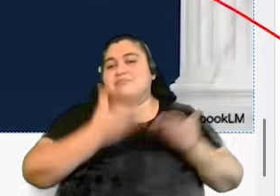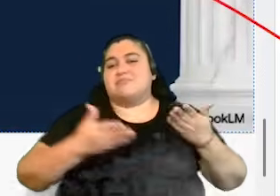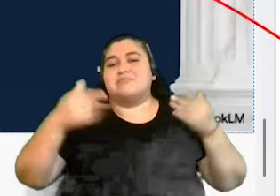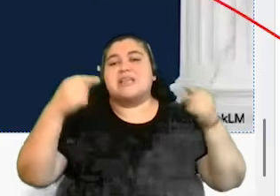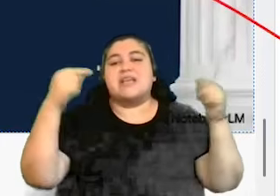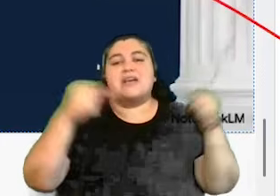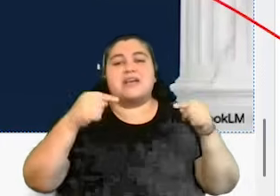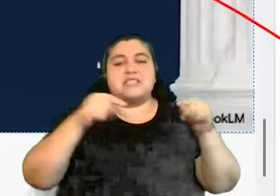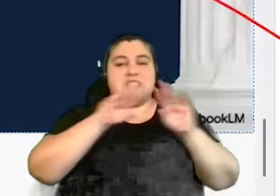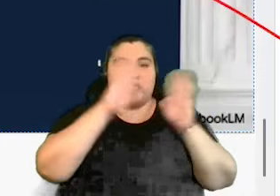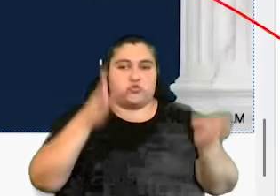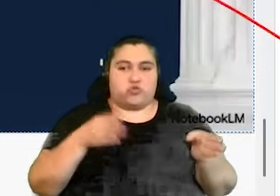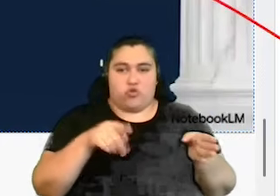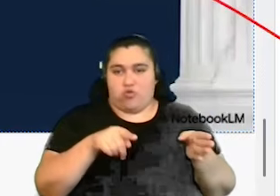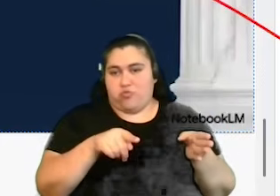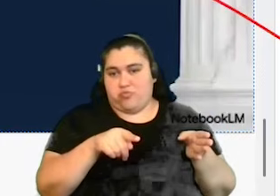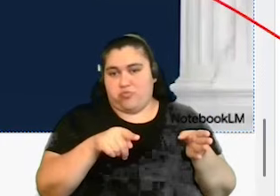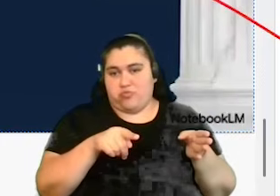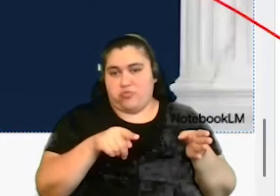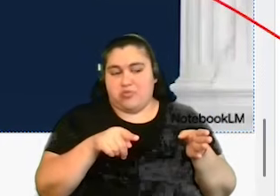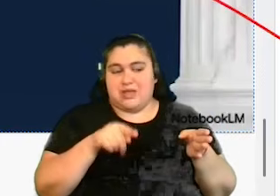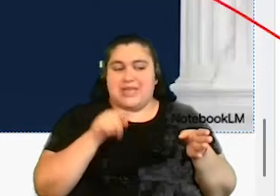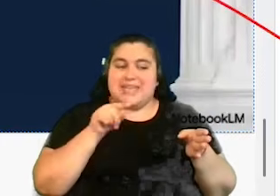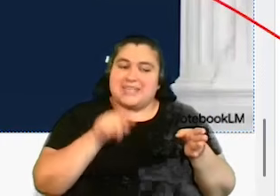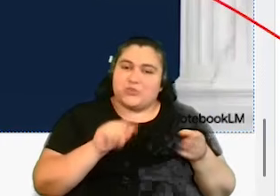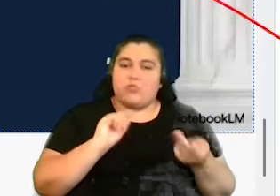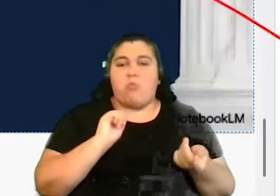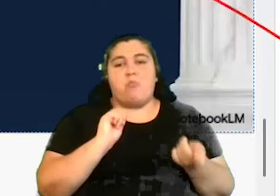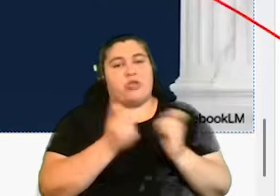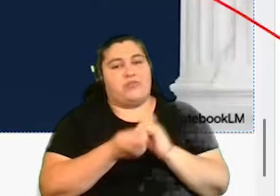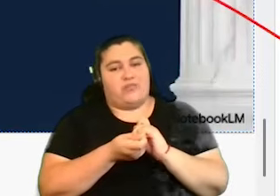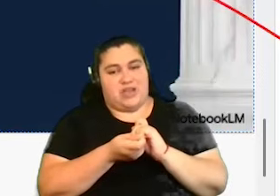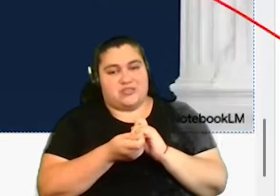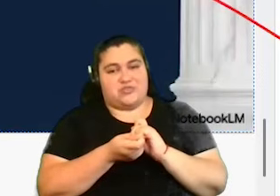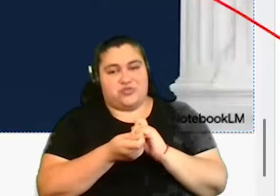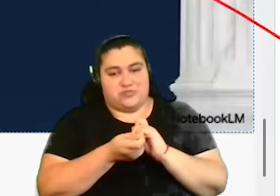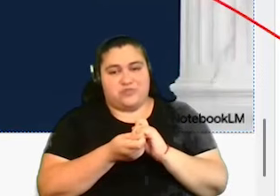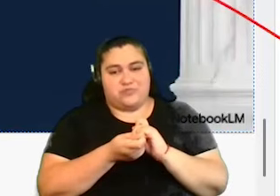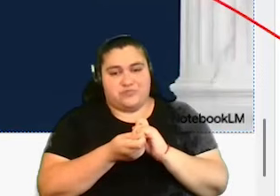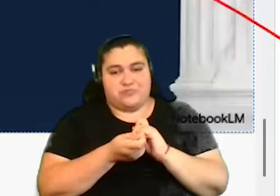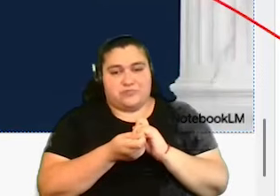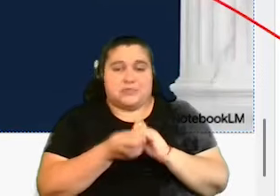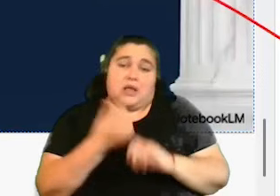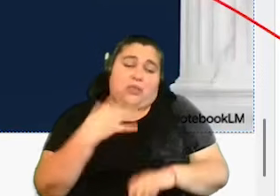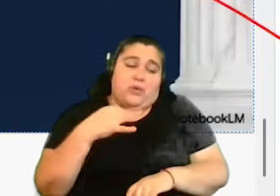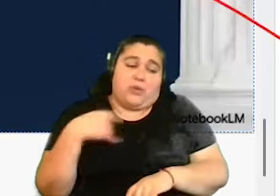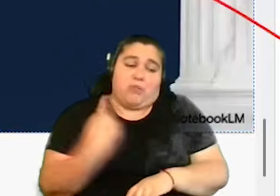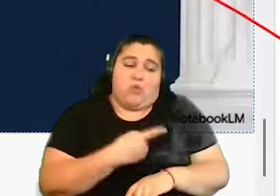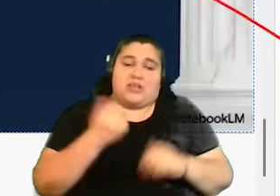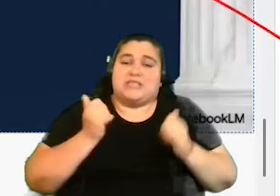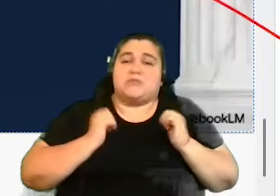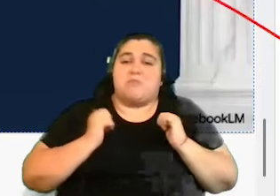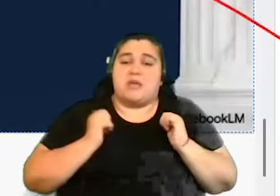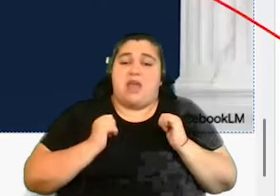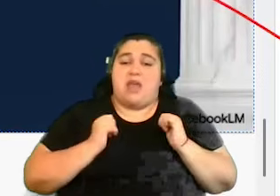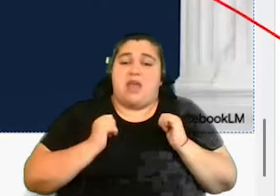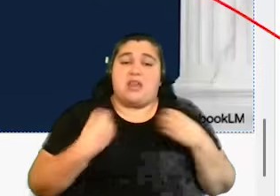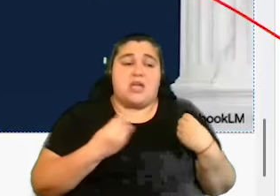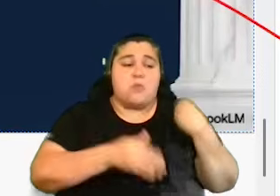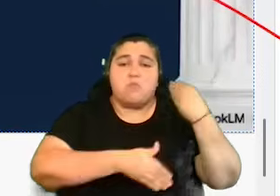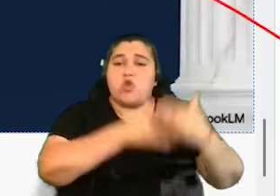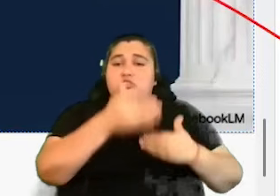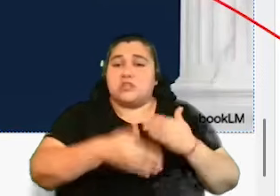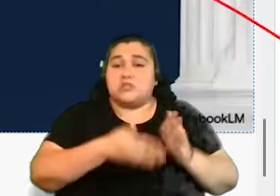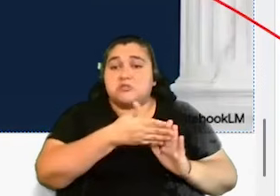es una modificación y bueno, tendremos que esperar a que transite el tiempo para ver los